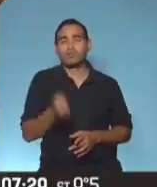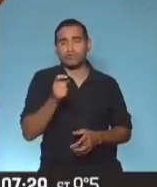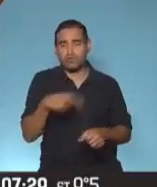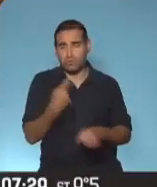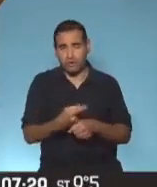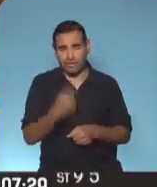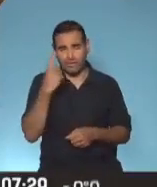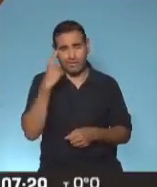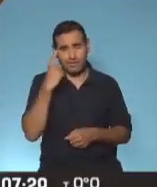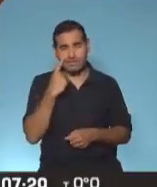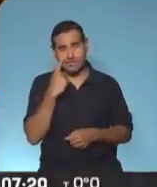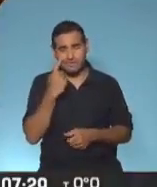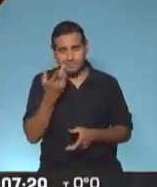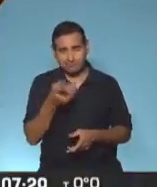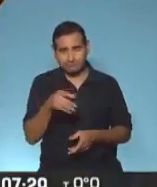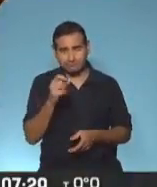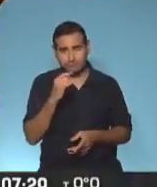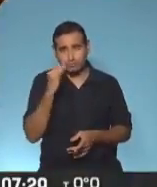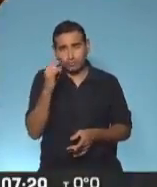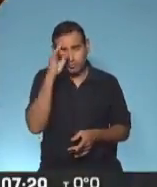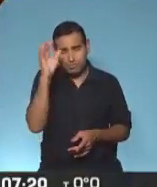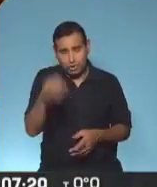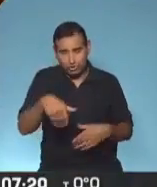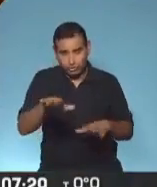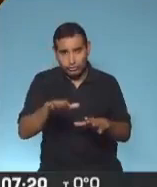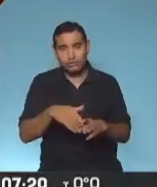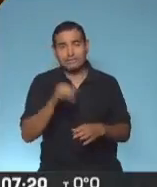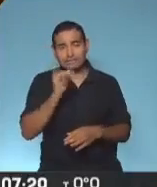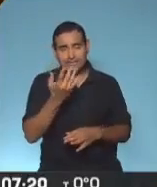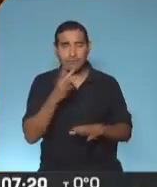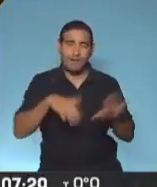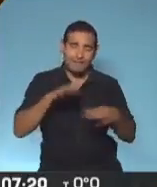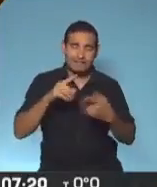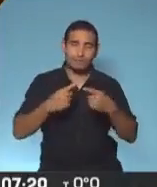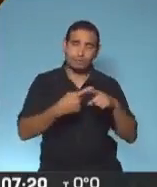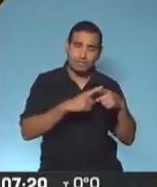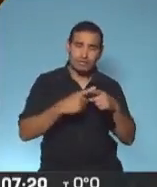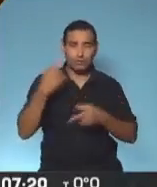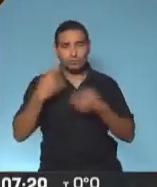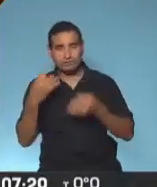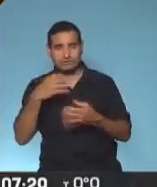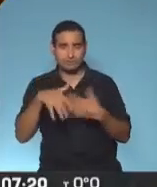No, claramente. Por eso digo que a veces se mezcla la política y la justicia y en este caso con un tema sanitario, ¿no?